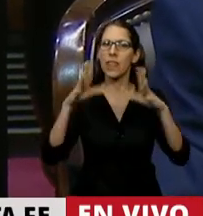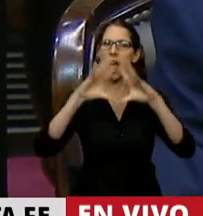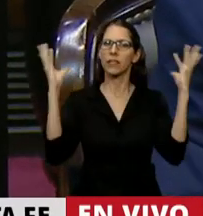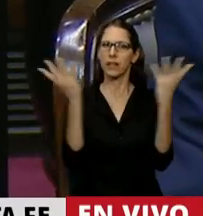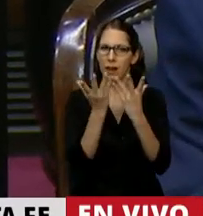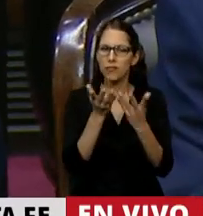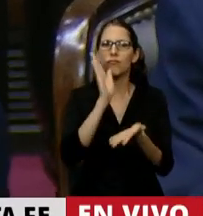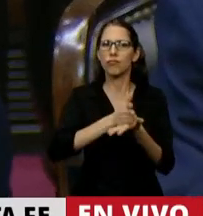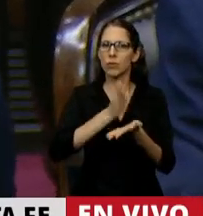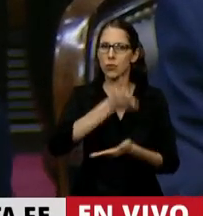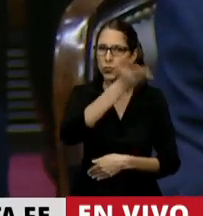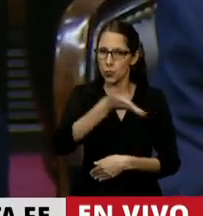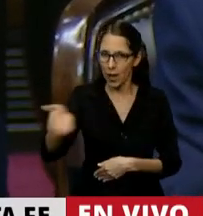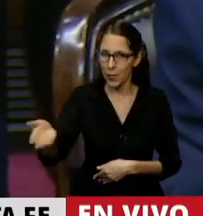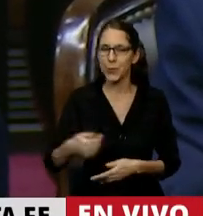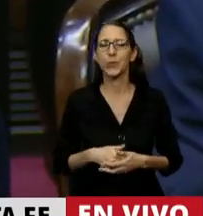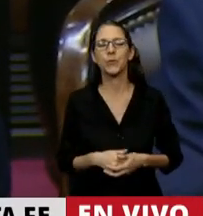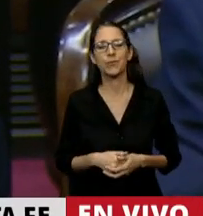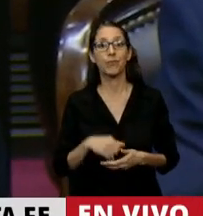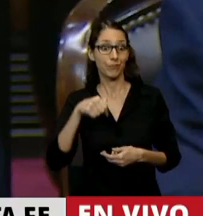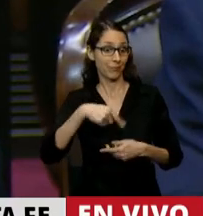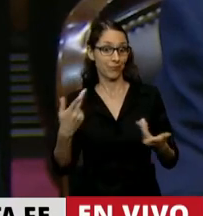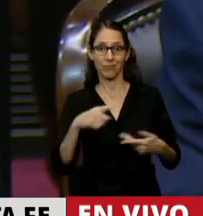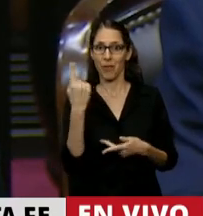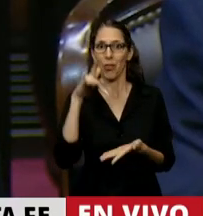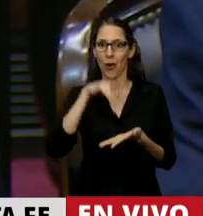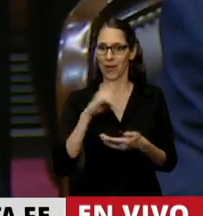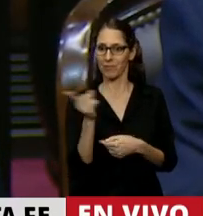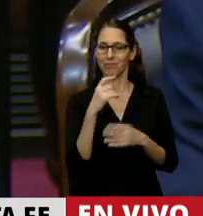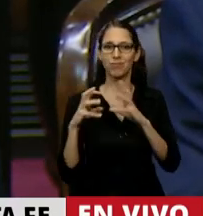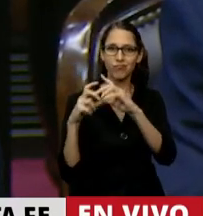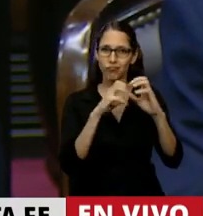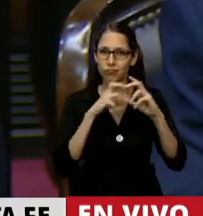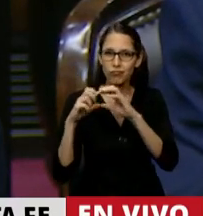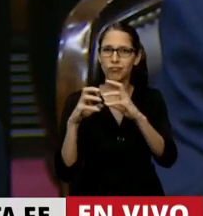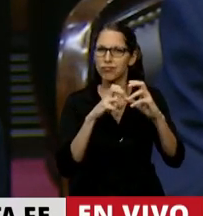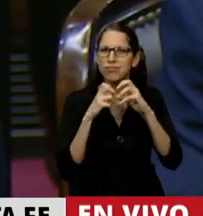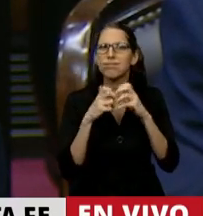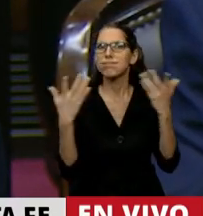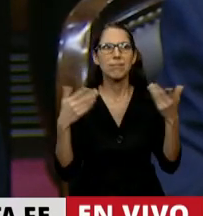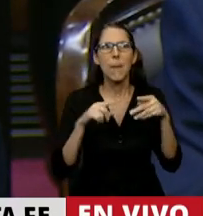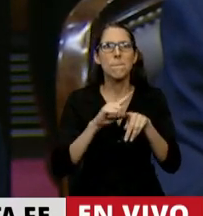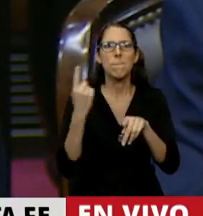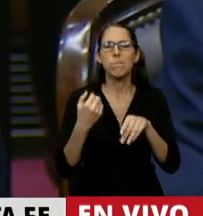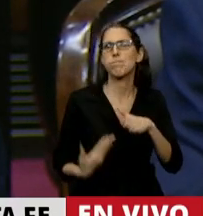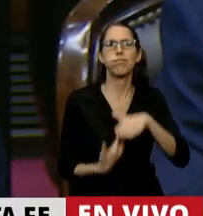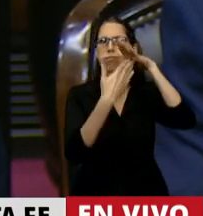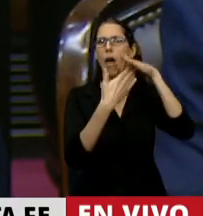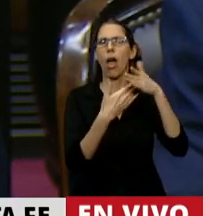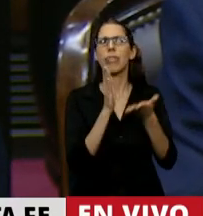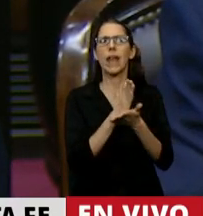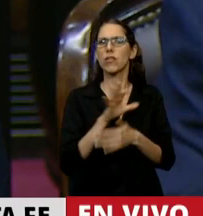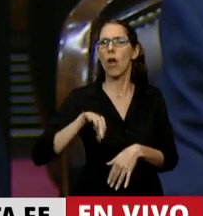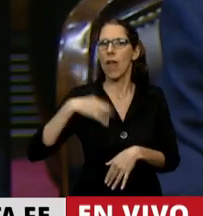Derechos Humanos estamos debatiendo en torno al principal derecho a la vida,